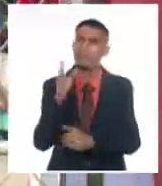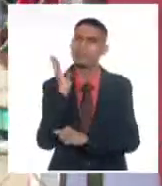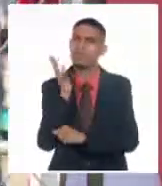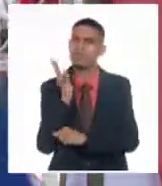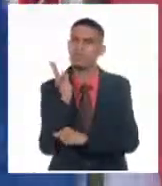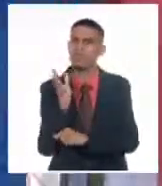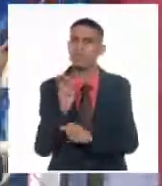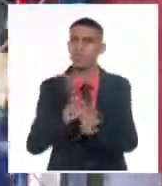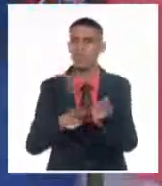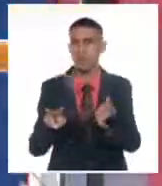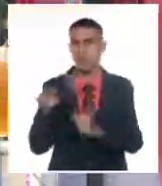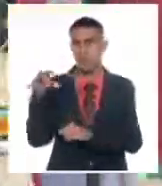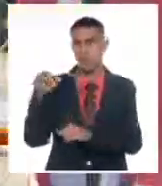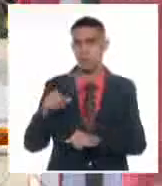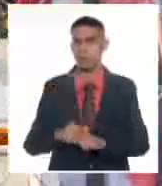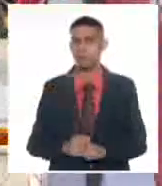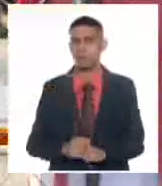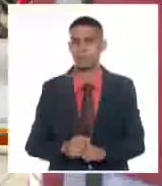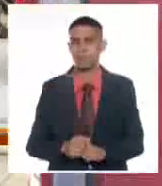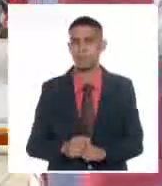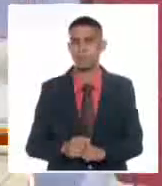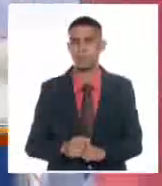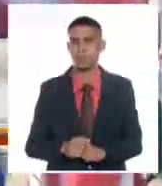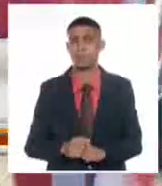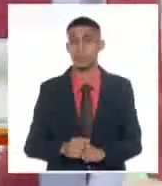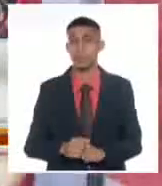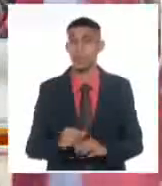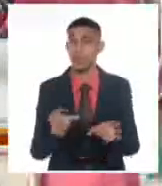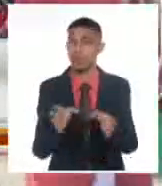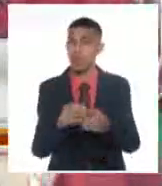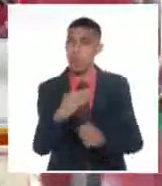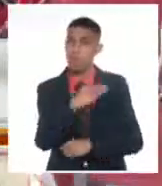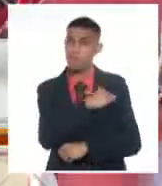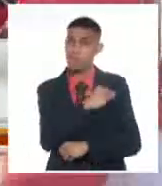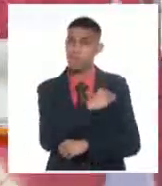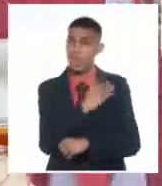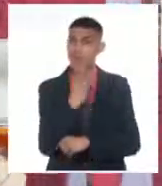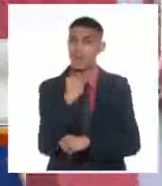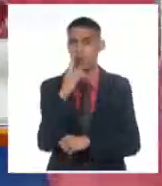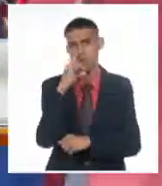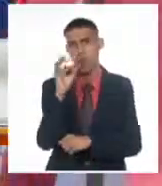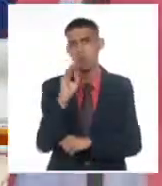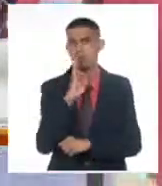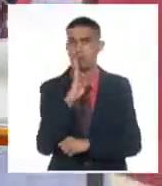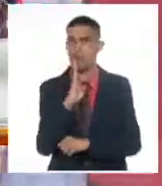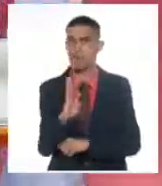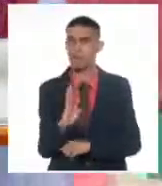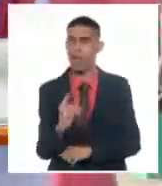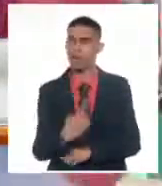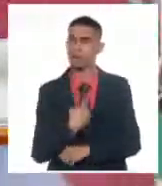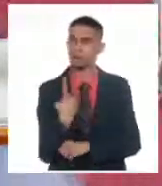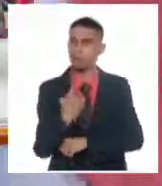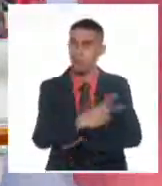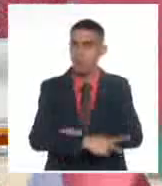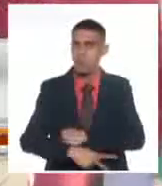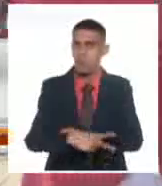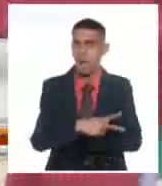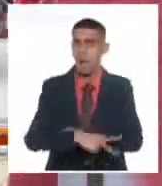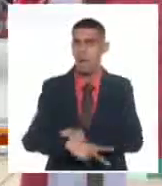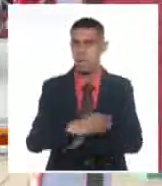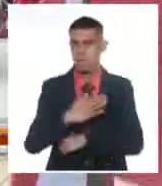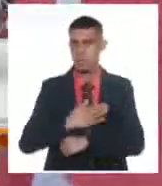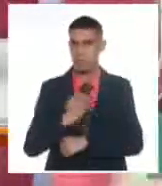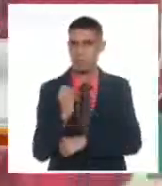Las fuerzas de ocupación israelíes no han respetado hospitales, mezquitas, iglesias, viviendas,